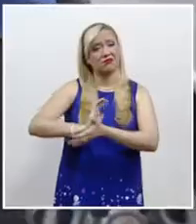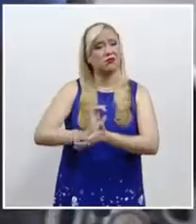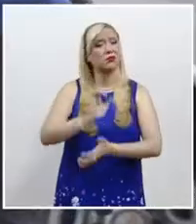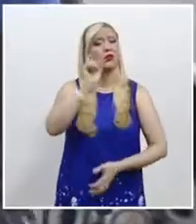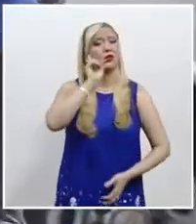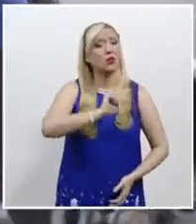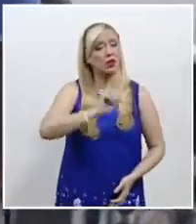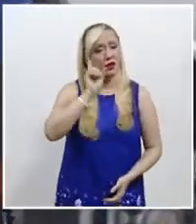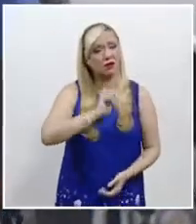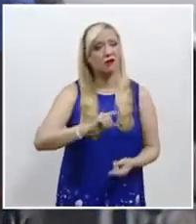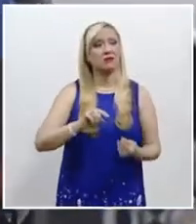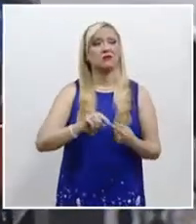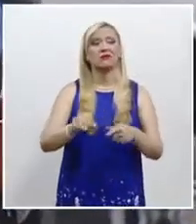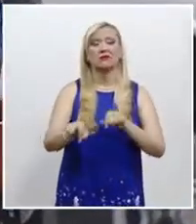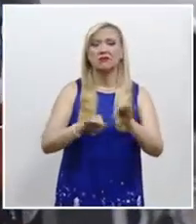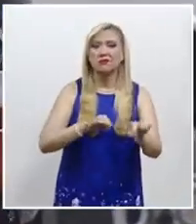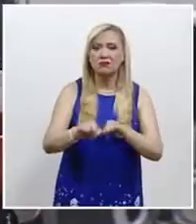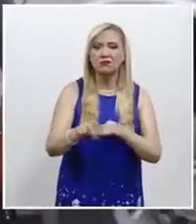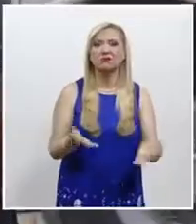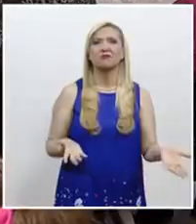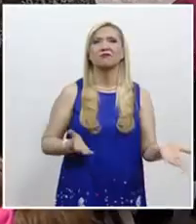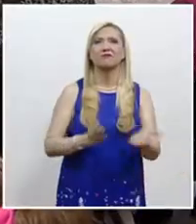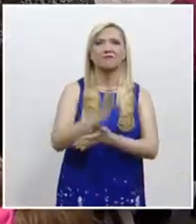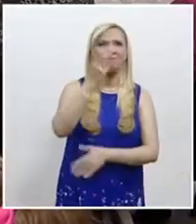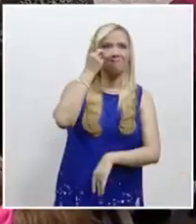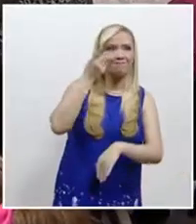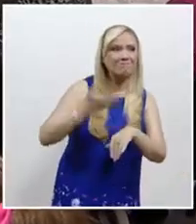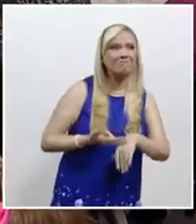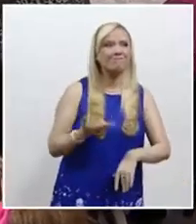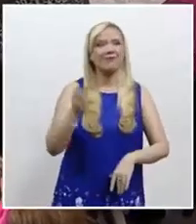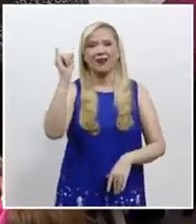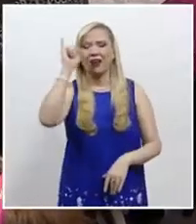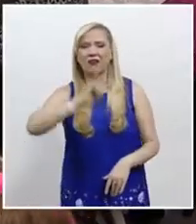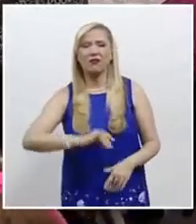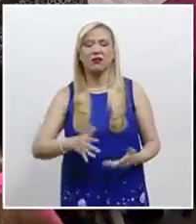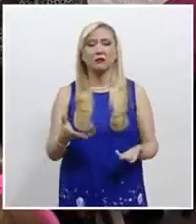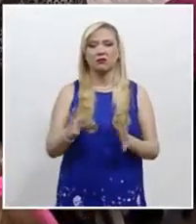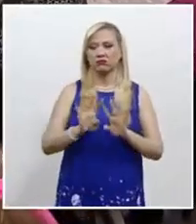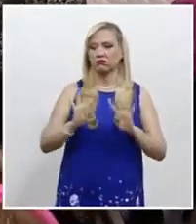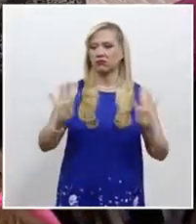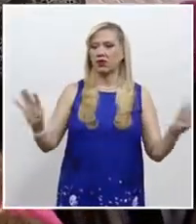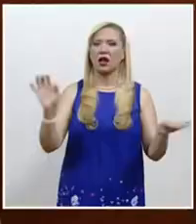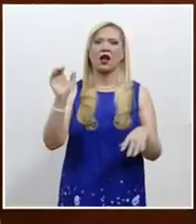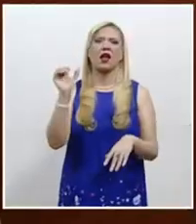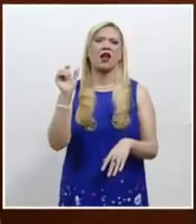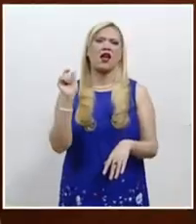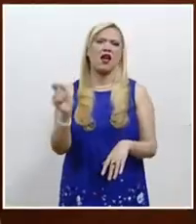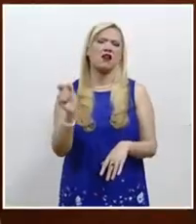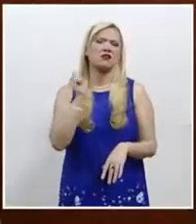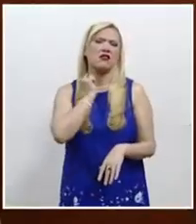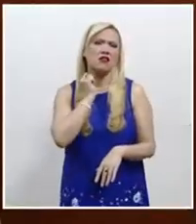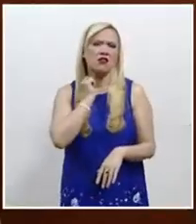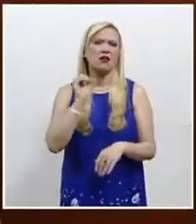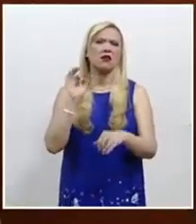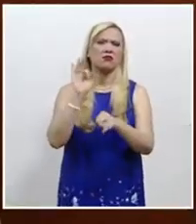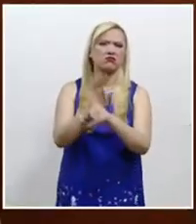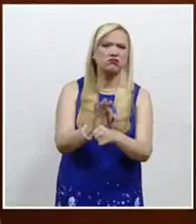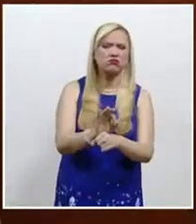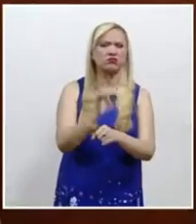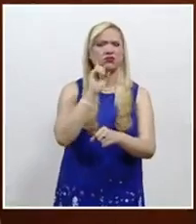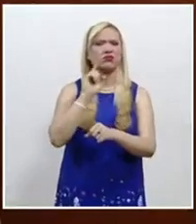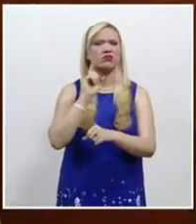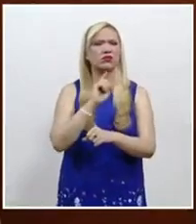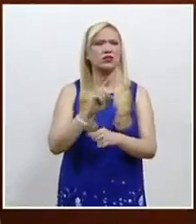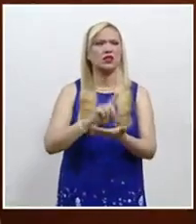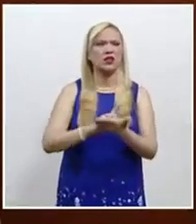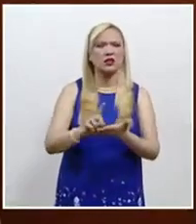espacios estratégicos de toma de decisiones, acusaron activistas, senadoras y periodistas. Y a las mujeres nos han relegado a